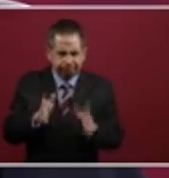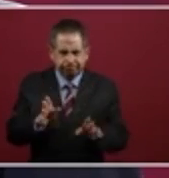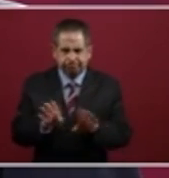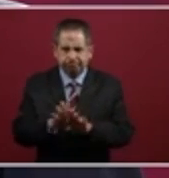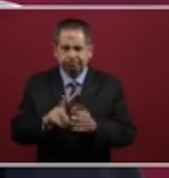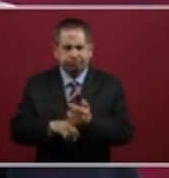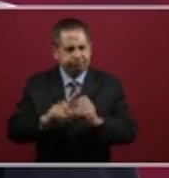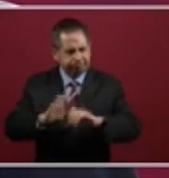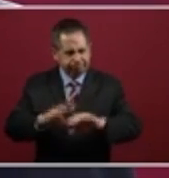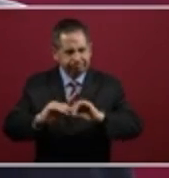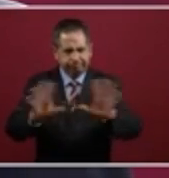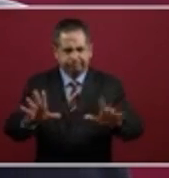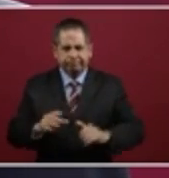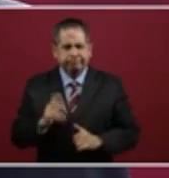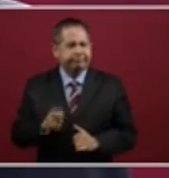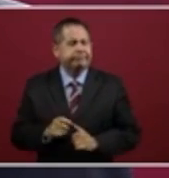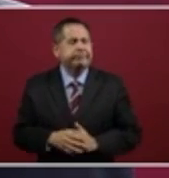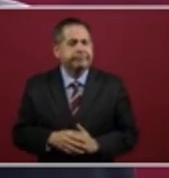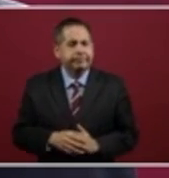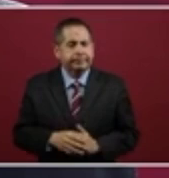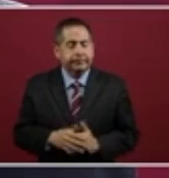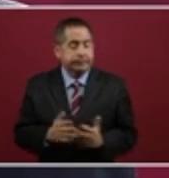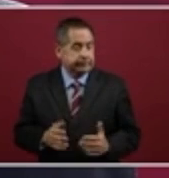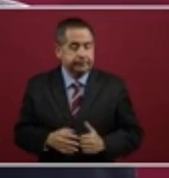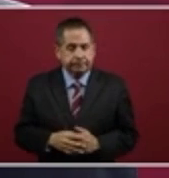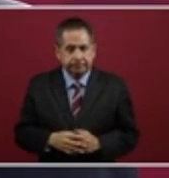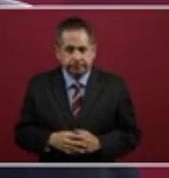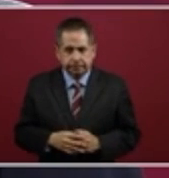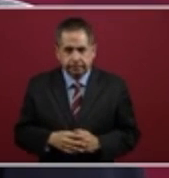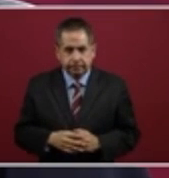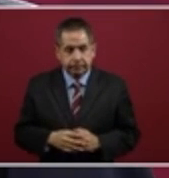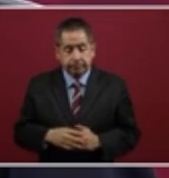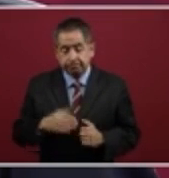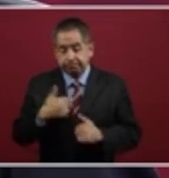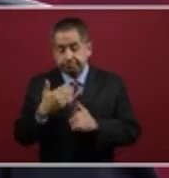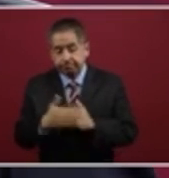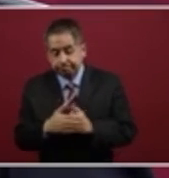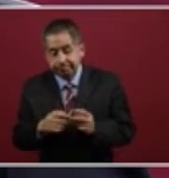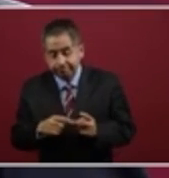en claro que no va a haber